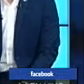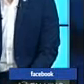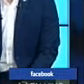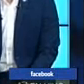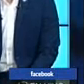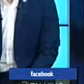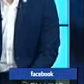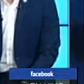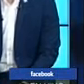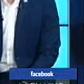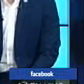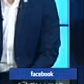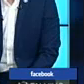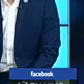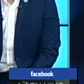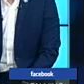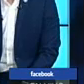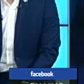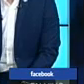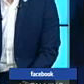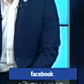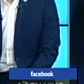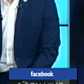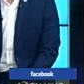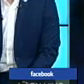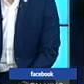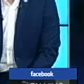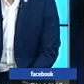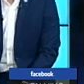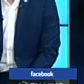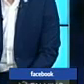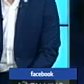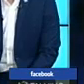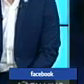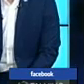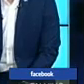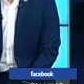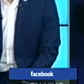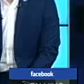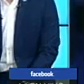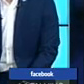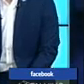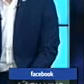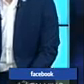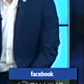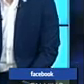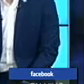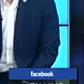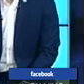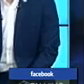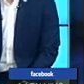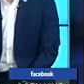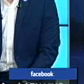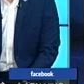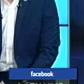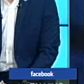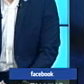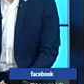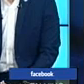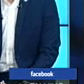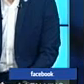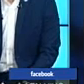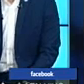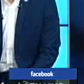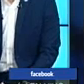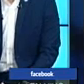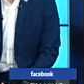opciones que hay para las próximas elecciones municipales, legislativas y también para diputados del Parlamento Centroamericano que son en febrero. Así que